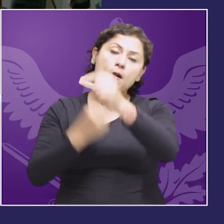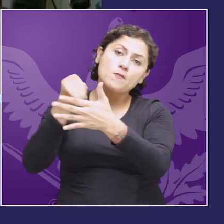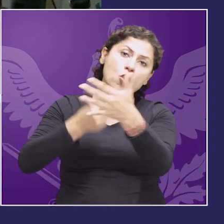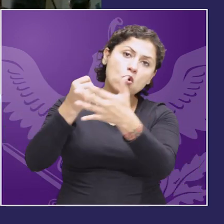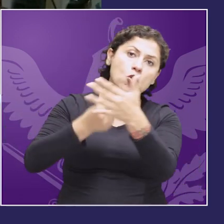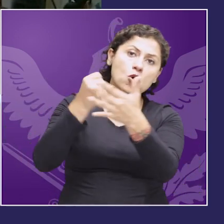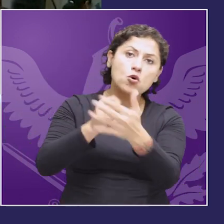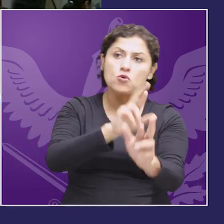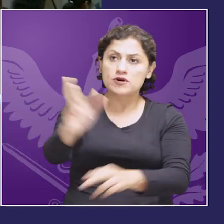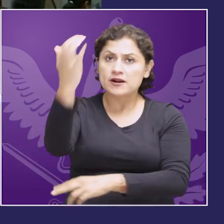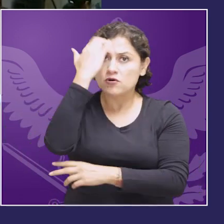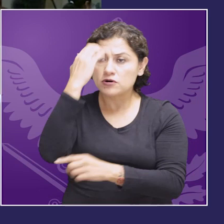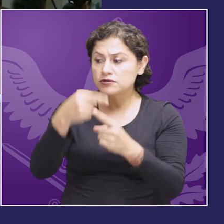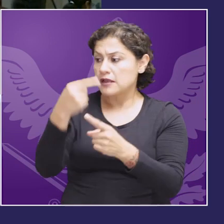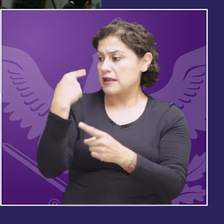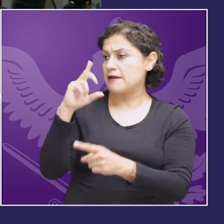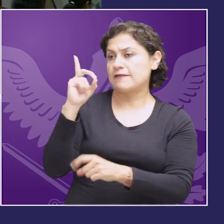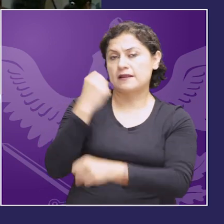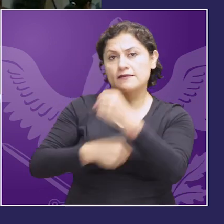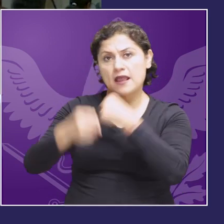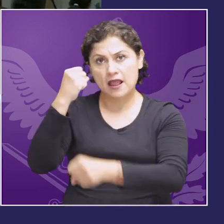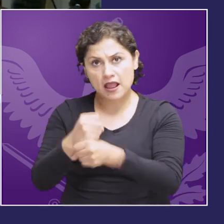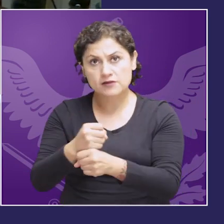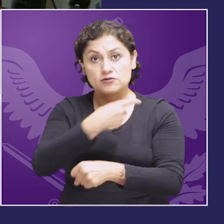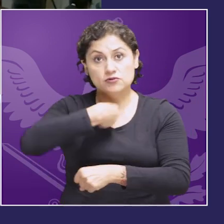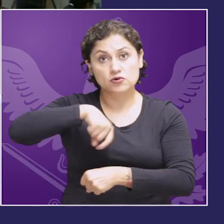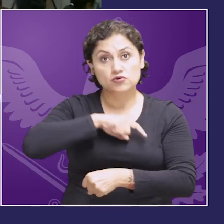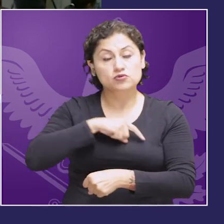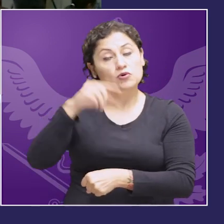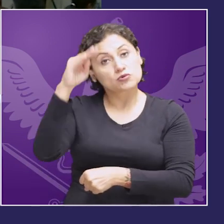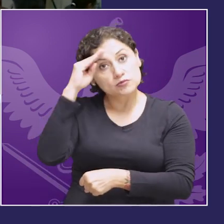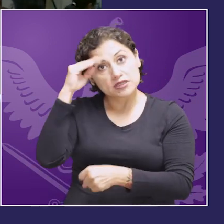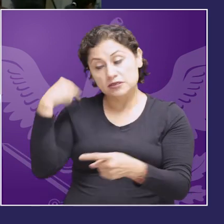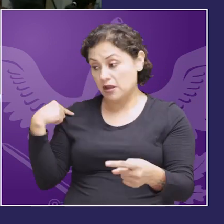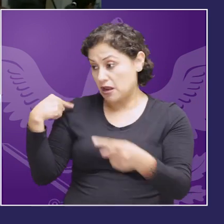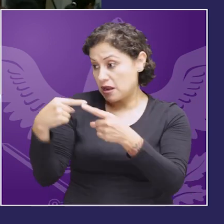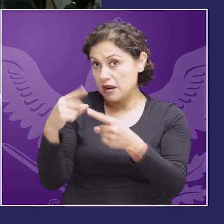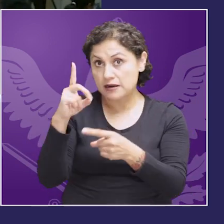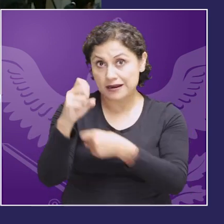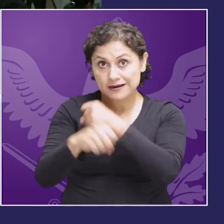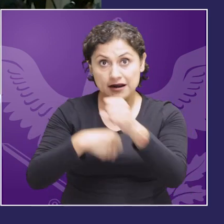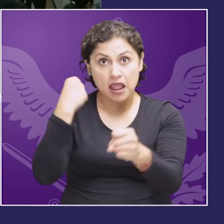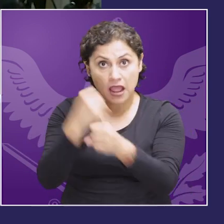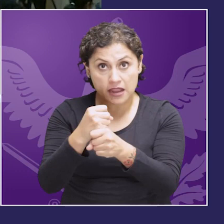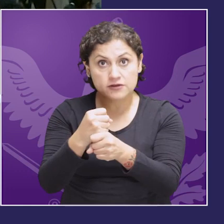venimos bregando en este cometido, en el reconocimiento de la violencia, hemos avanzado de manera importante. Espacios como estos, el de